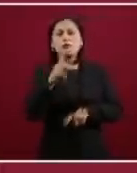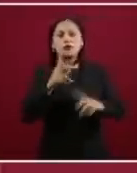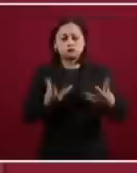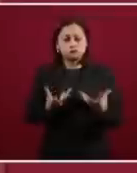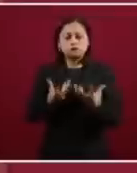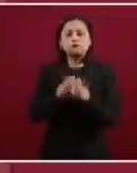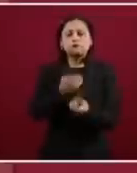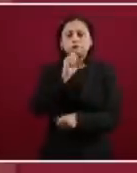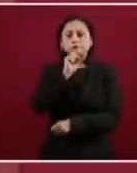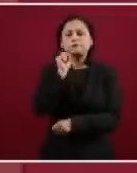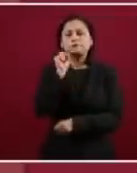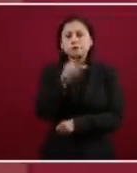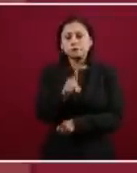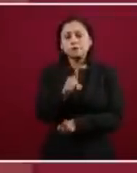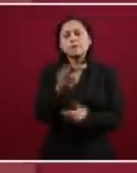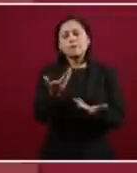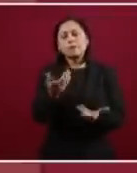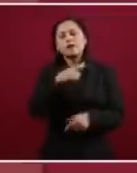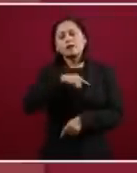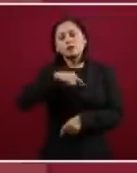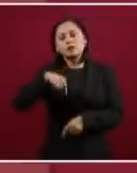Y muchas veces hemos dicho